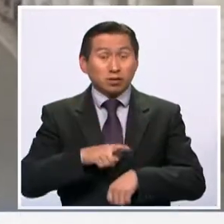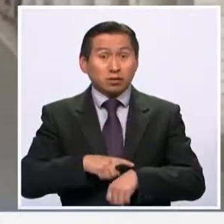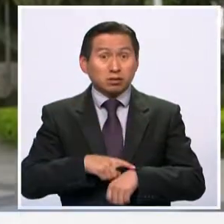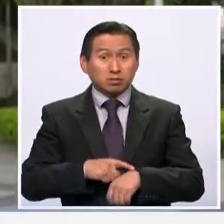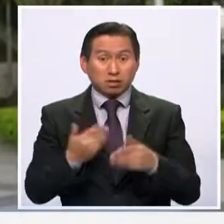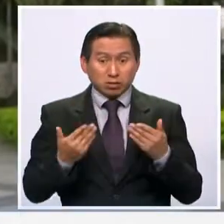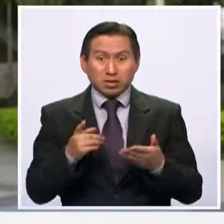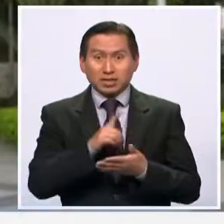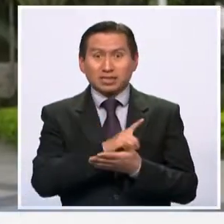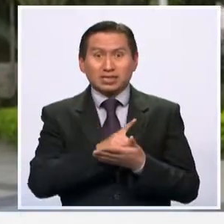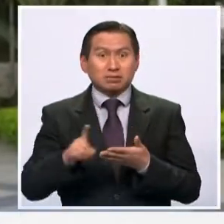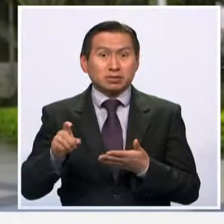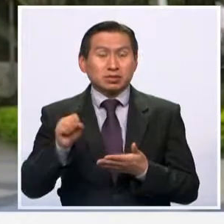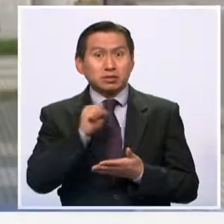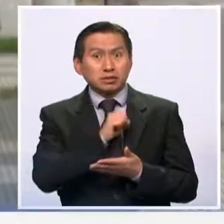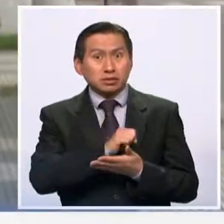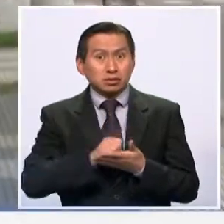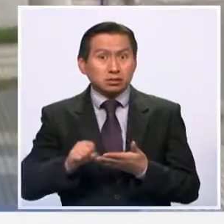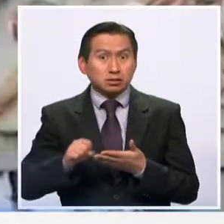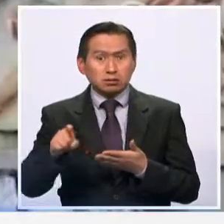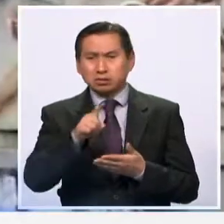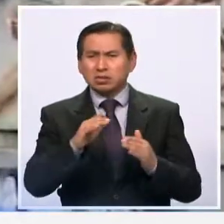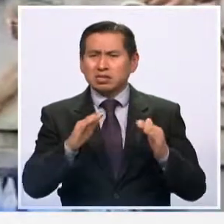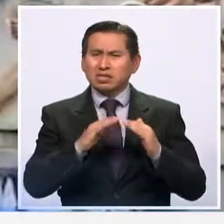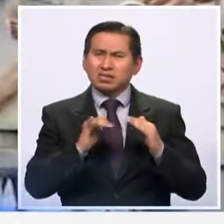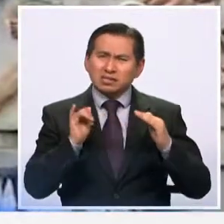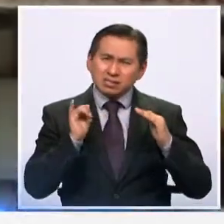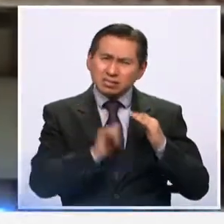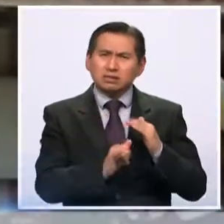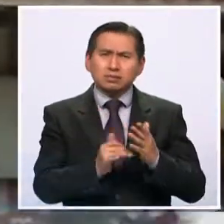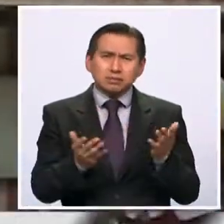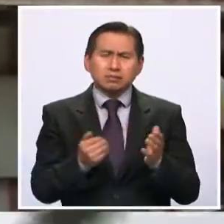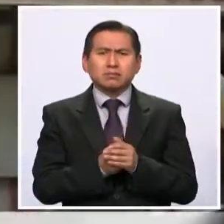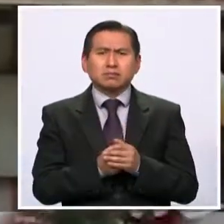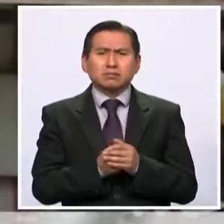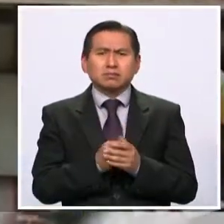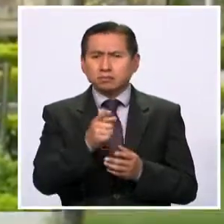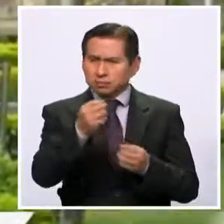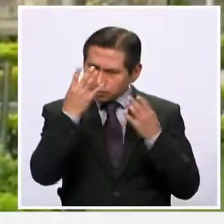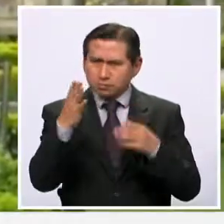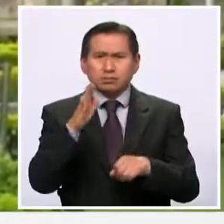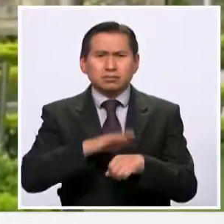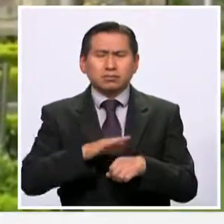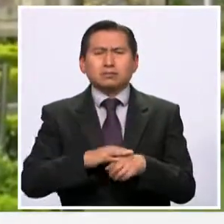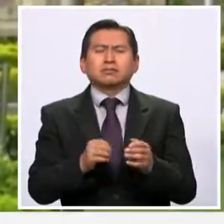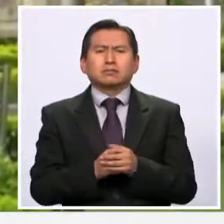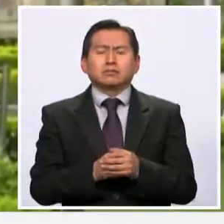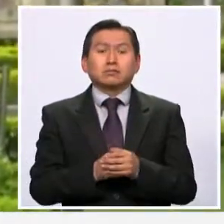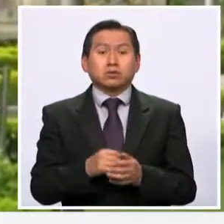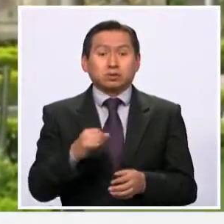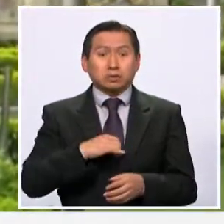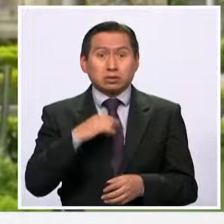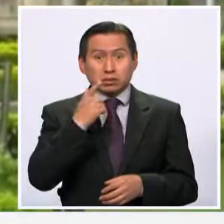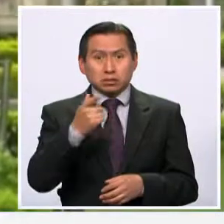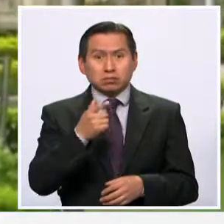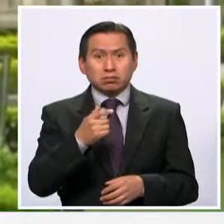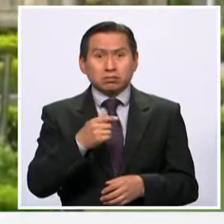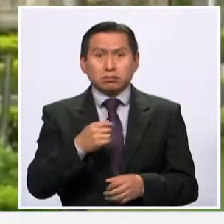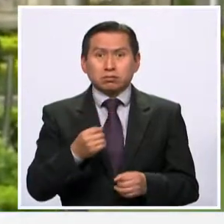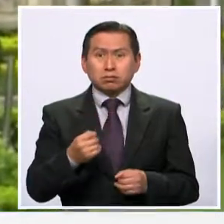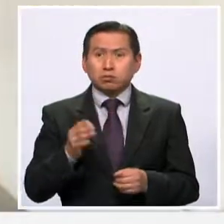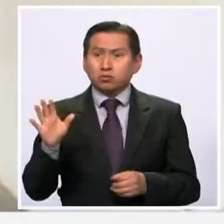Semana Santa, quedémonos en casa, hagamos caso. Yo les quiero decir, lo he escuchado a